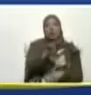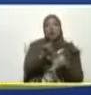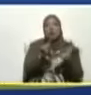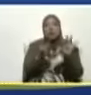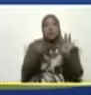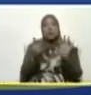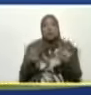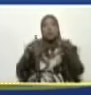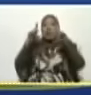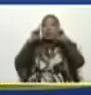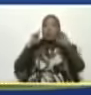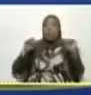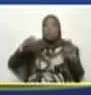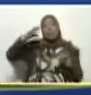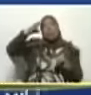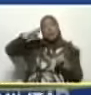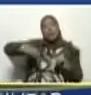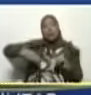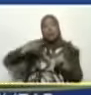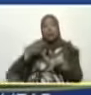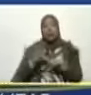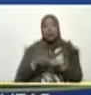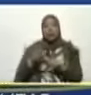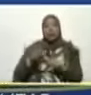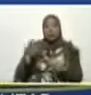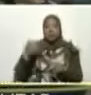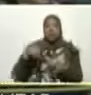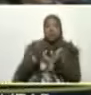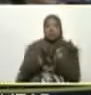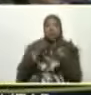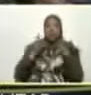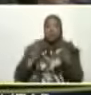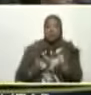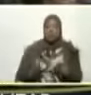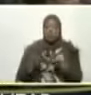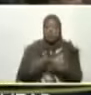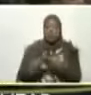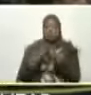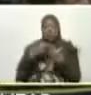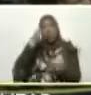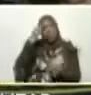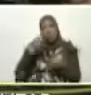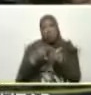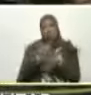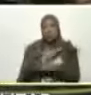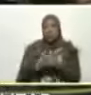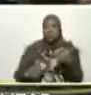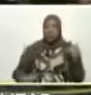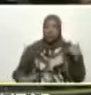467 profesionales de la Casa Militar, de la Guardia de Honor Presidencial.